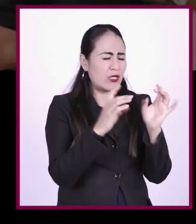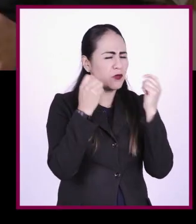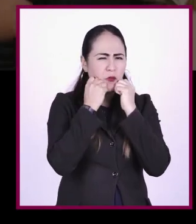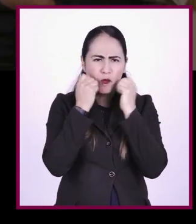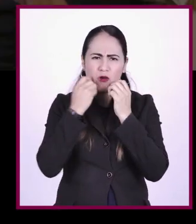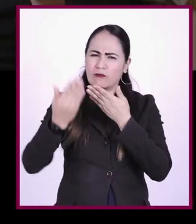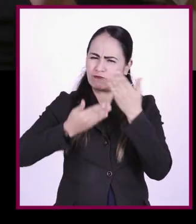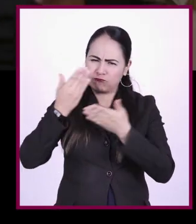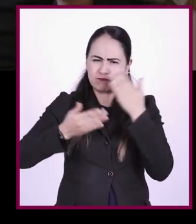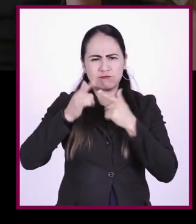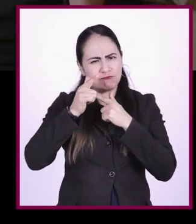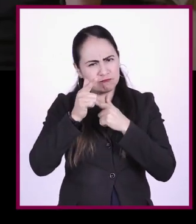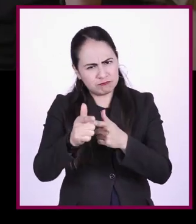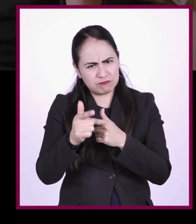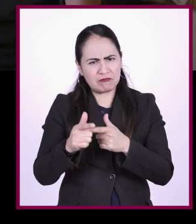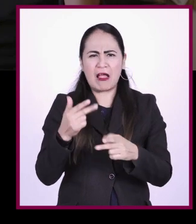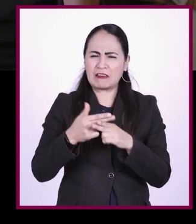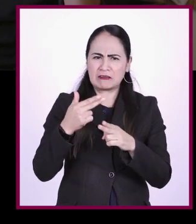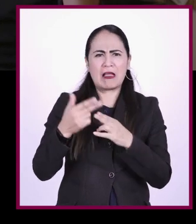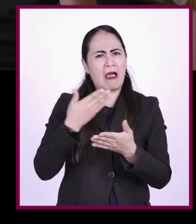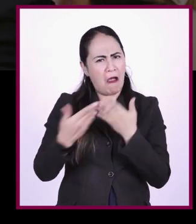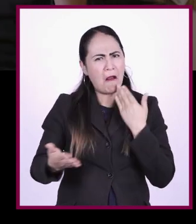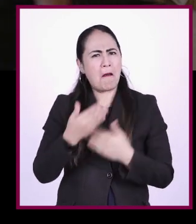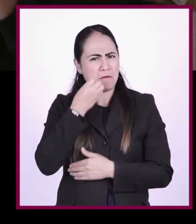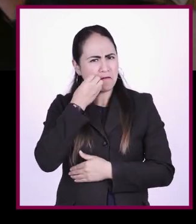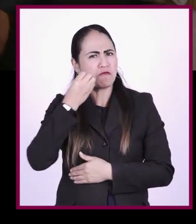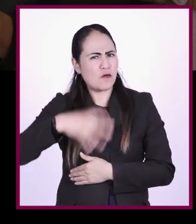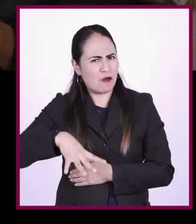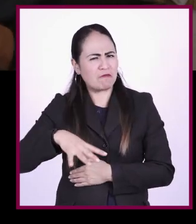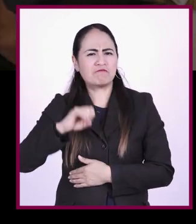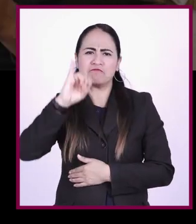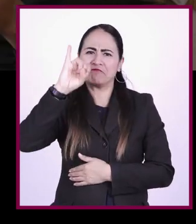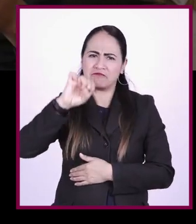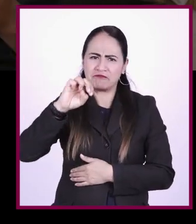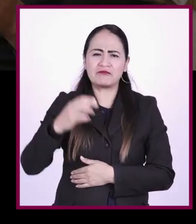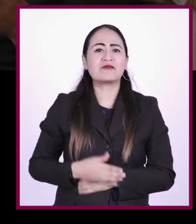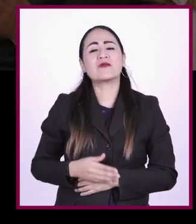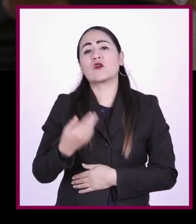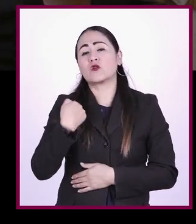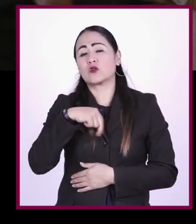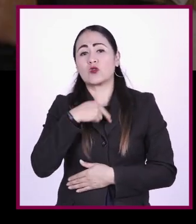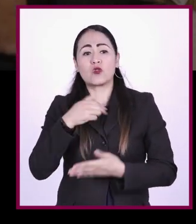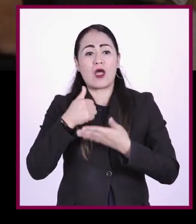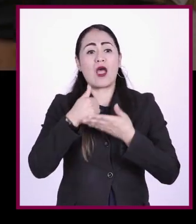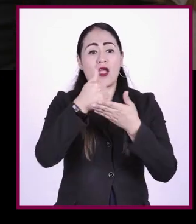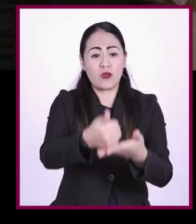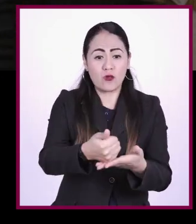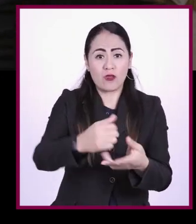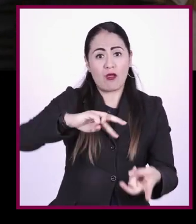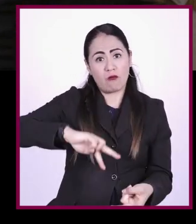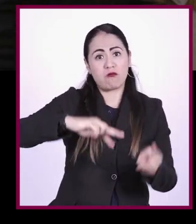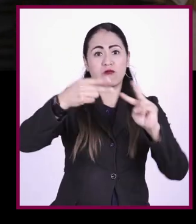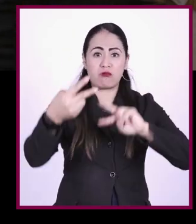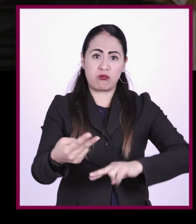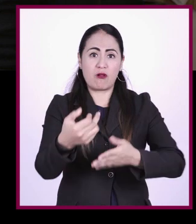presentan. Y hasta ahora nos ha ido bastante chido. Y lo más padre es que les ayudamos y nos ayudamos.